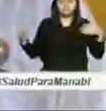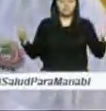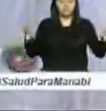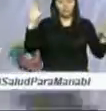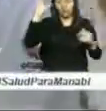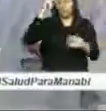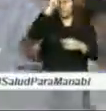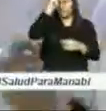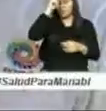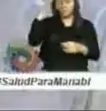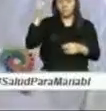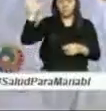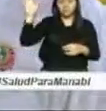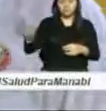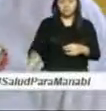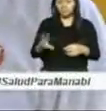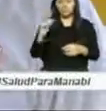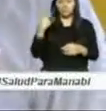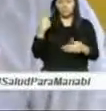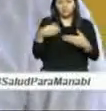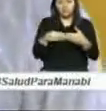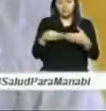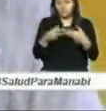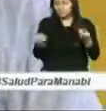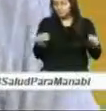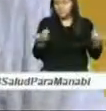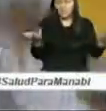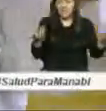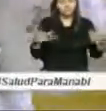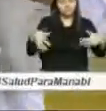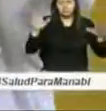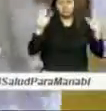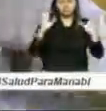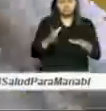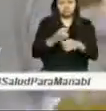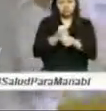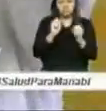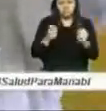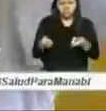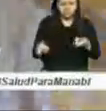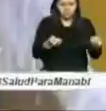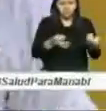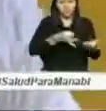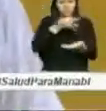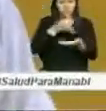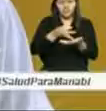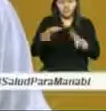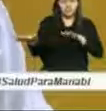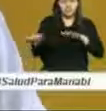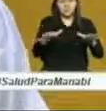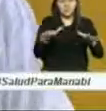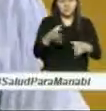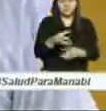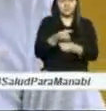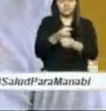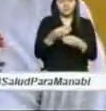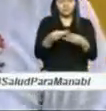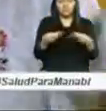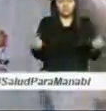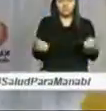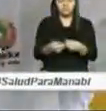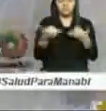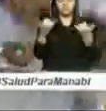no tenemos cómo responder porque no tenemos moneda nacional. Hemos enfrentado desastres naturales como el Cotopaxi, como el terremoto del 16 de abril.